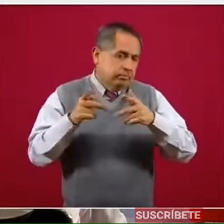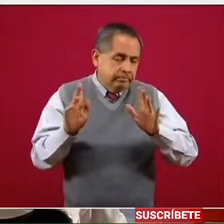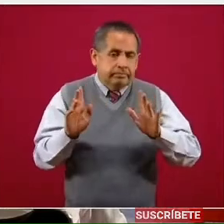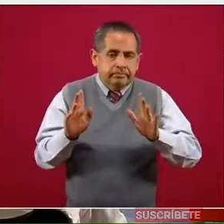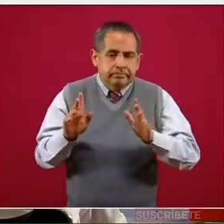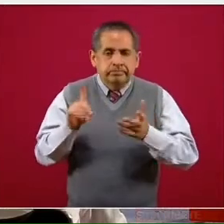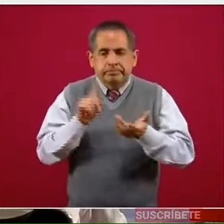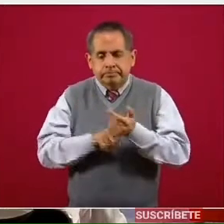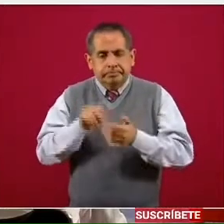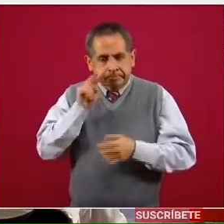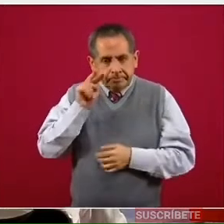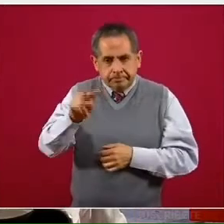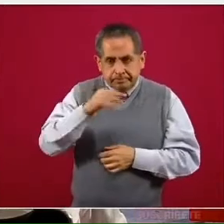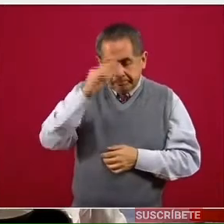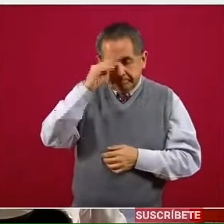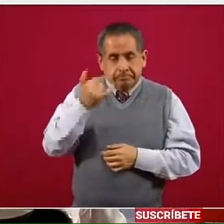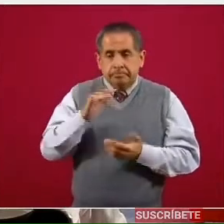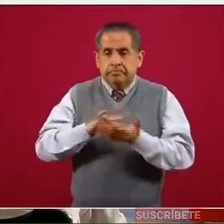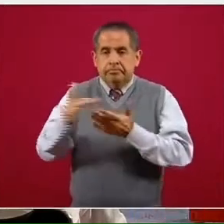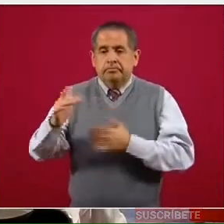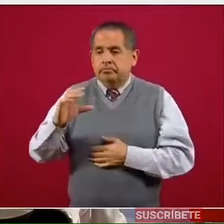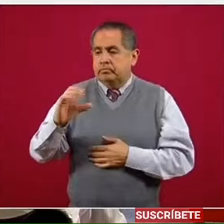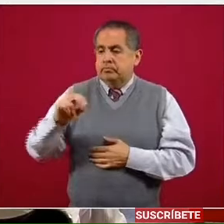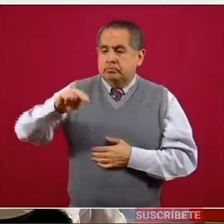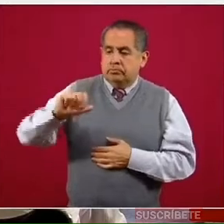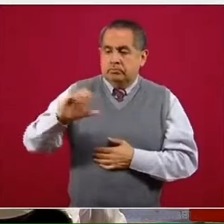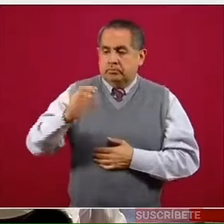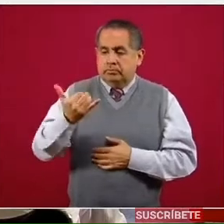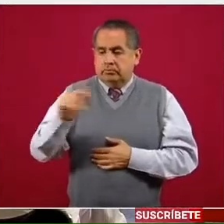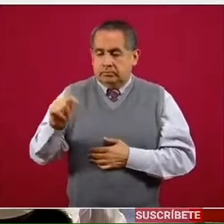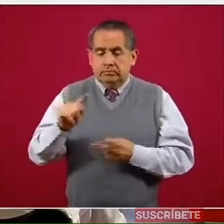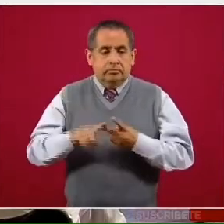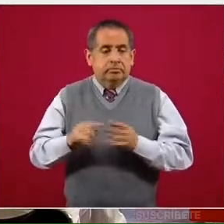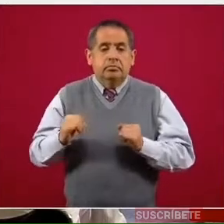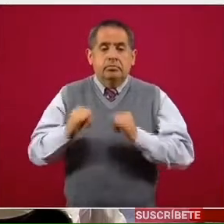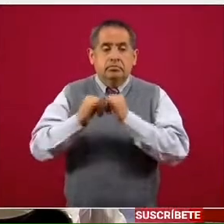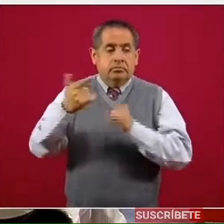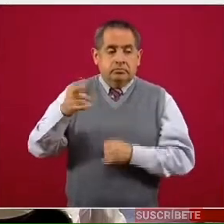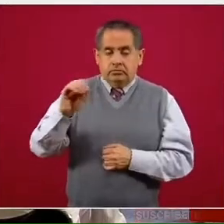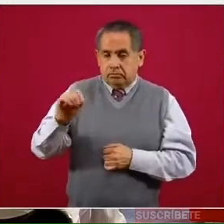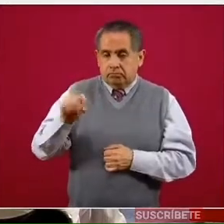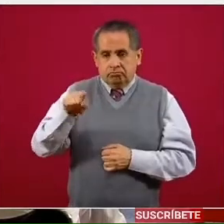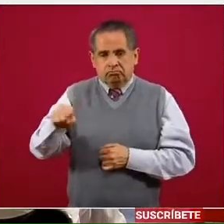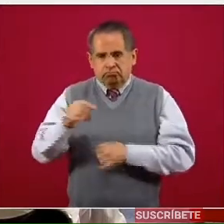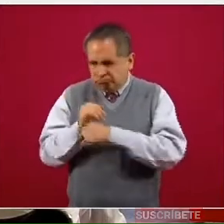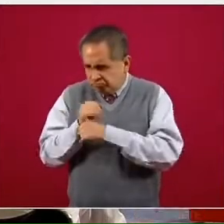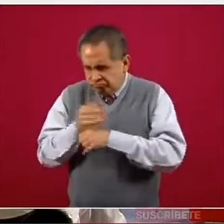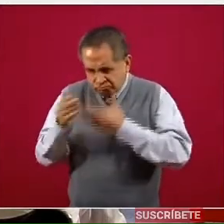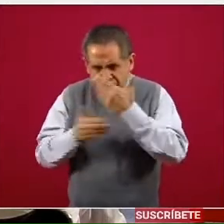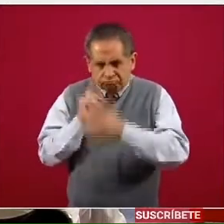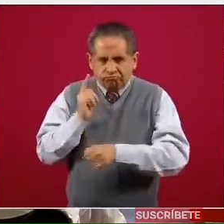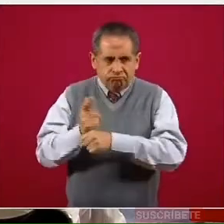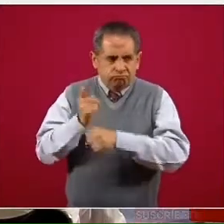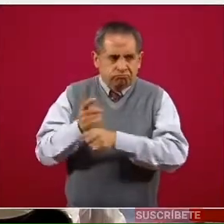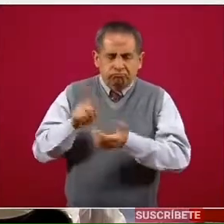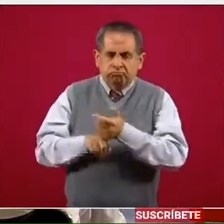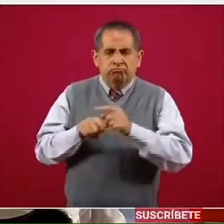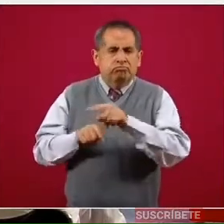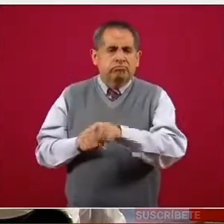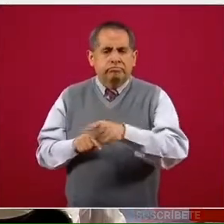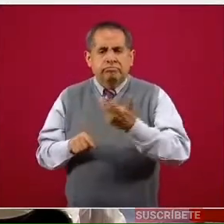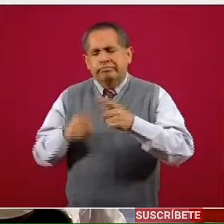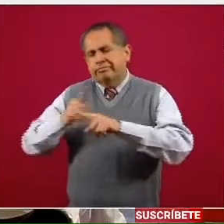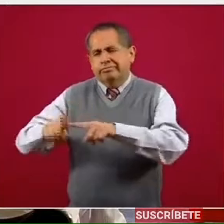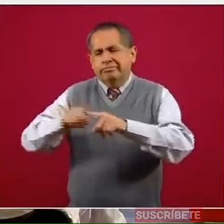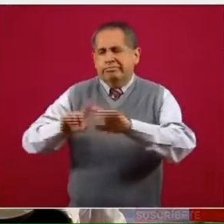luego contemplamos, y aquí nuestro agradecimiento a CONACYT, al Instituto GEO, que es un centro público de investigación,